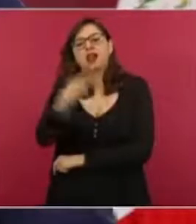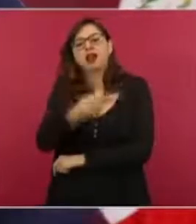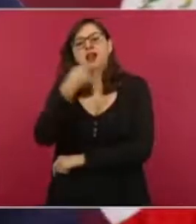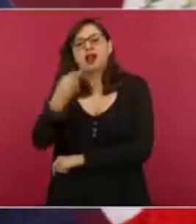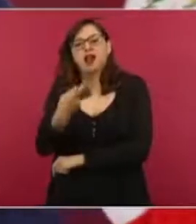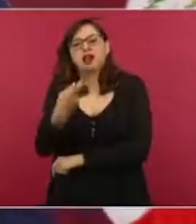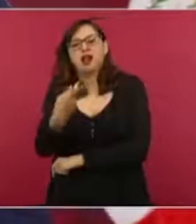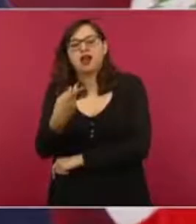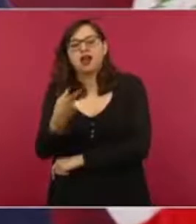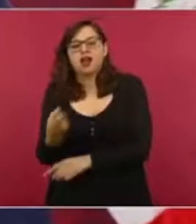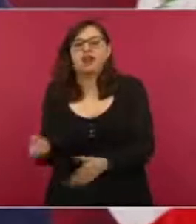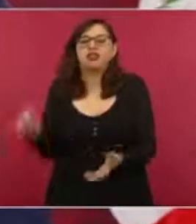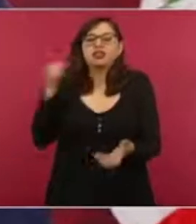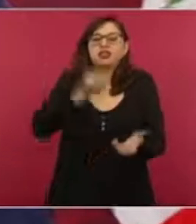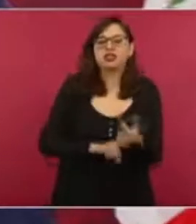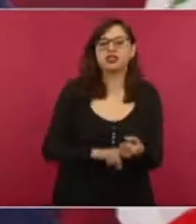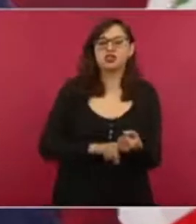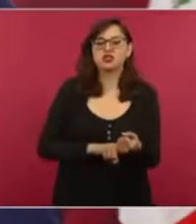y estar